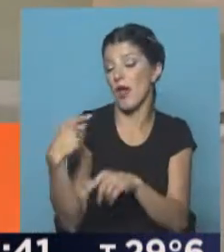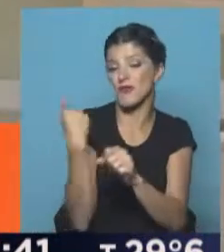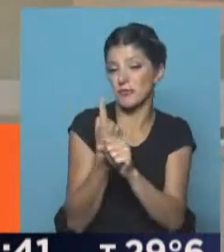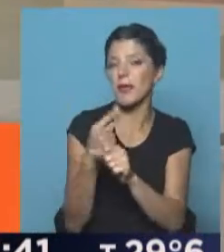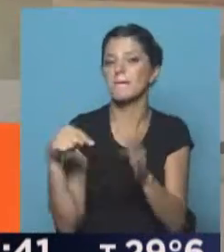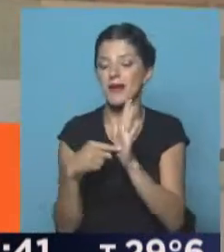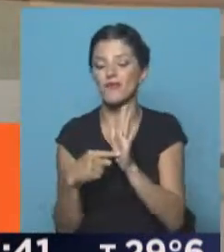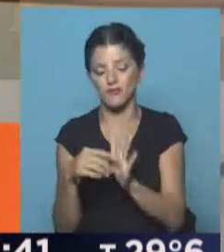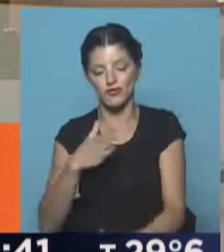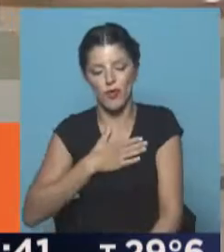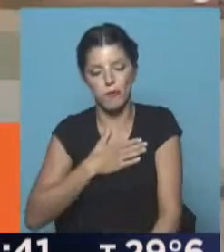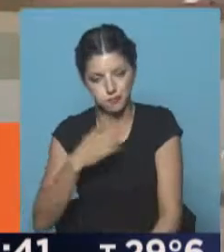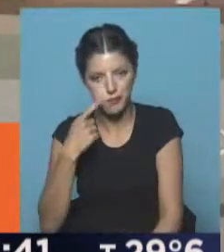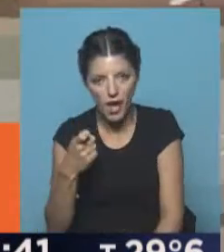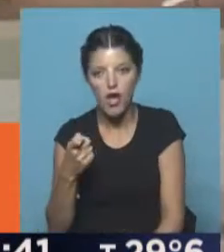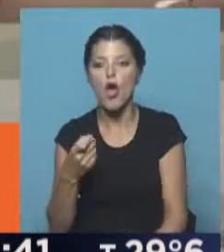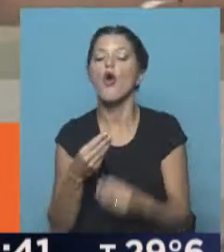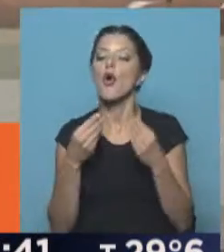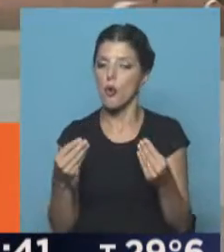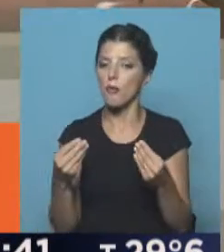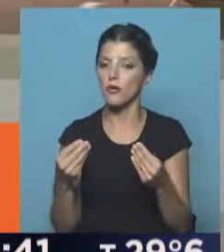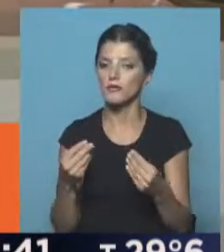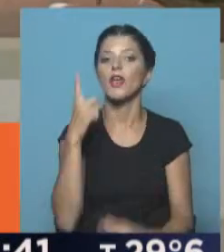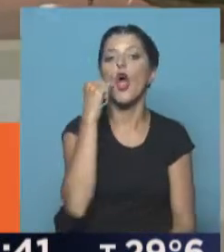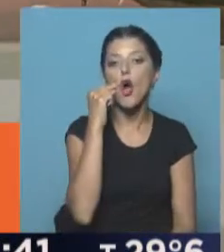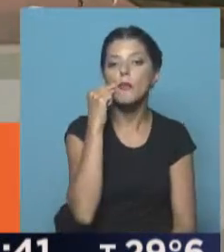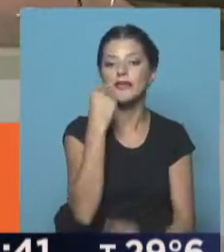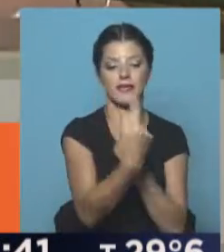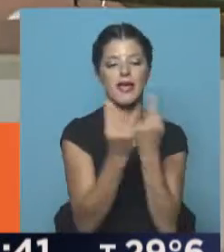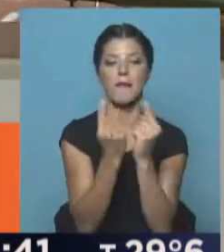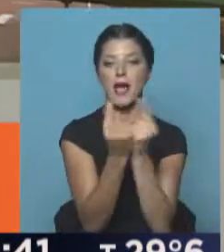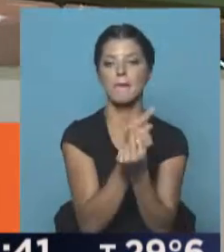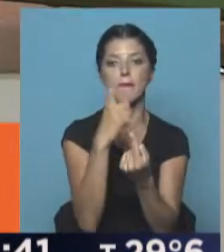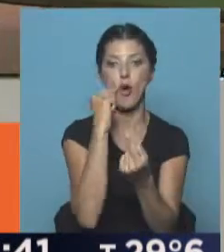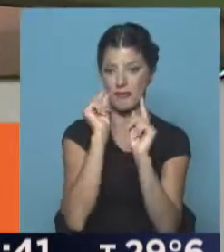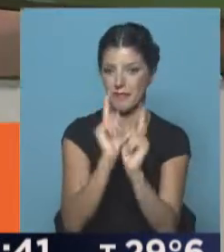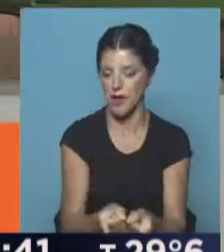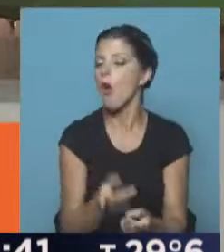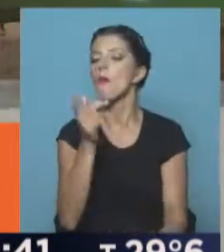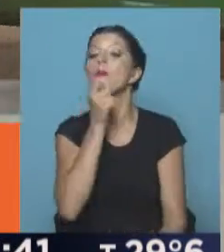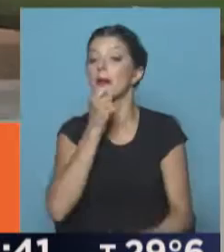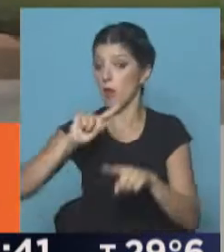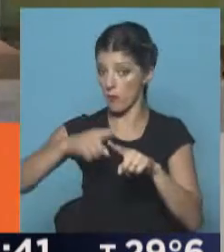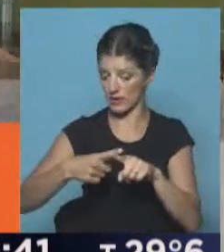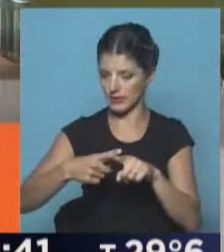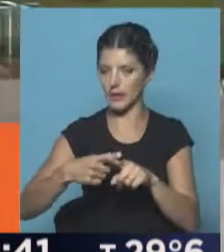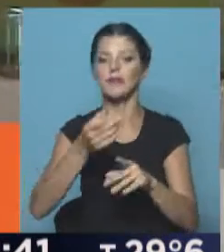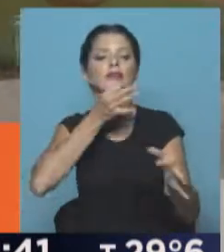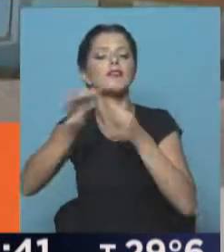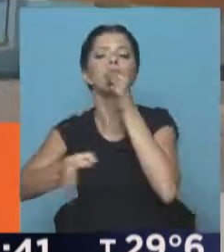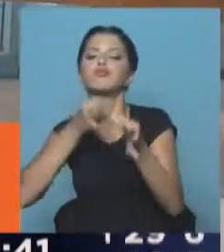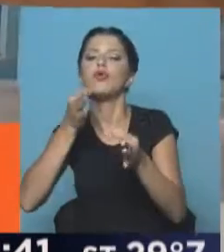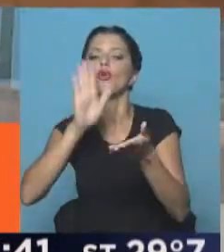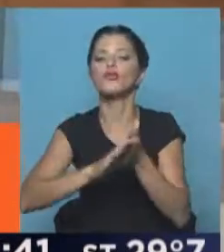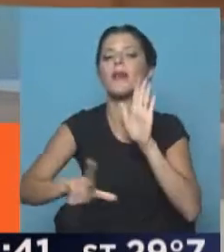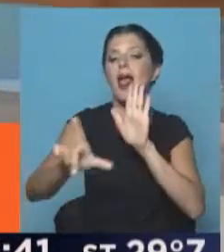lo ve y ve de pronto cómo se reemplazan los hombres a sí mismos. Lo vemos en las cuestiones de política, cuando se discute si tiene que haber una ley para